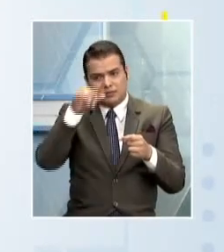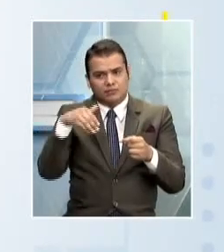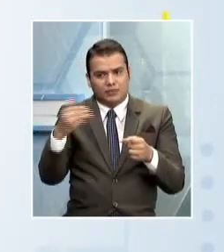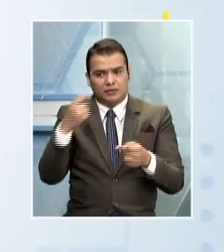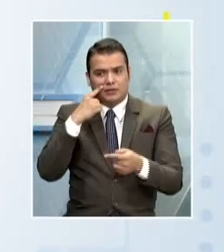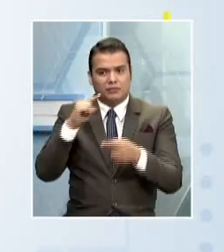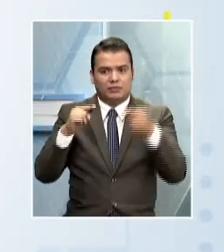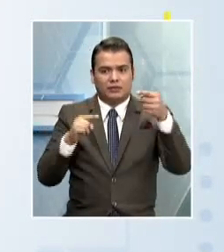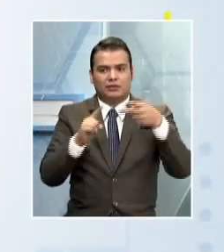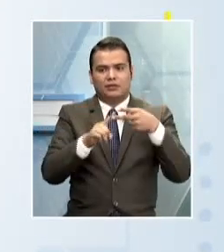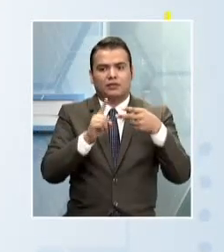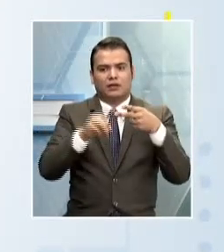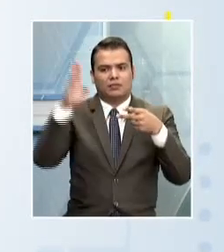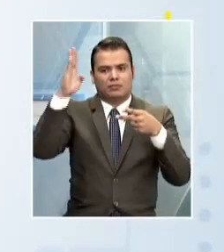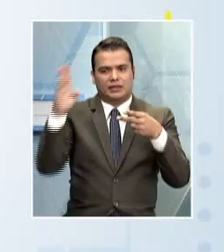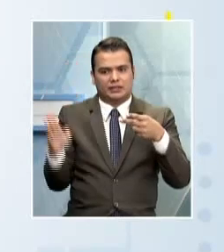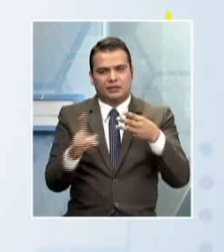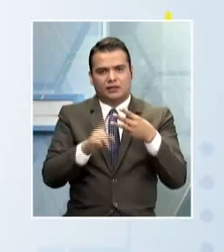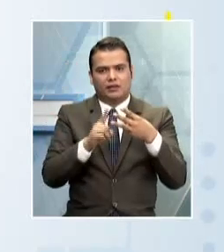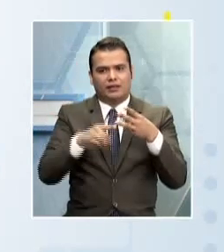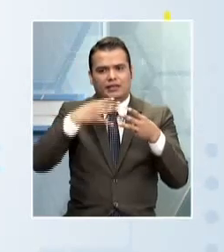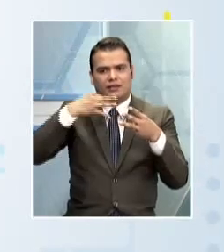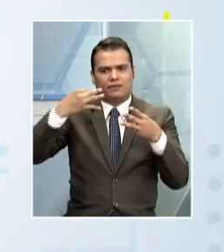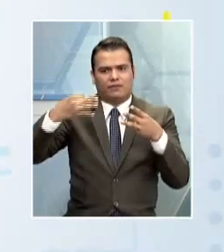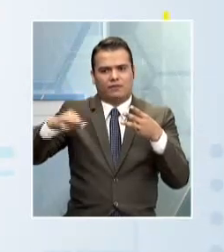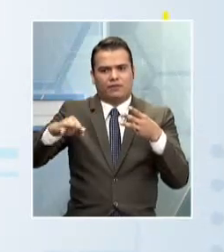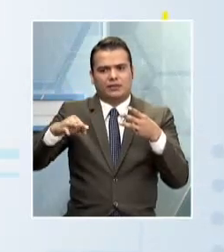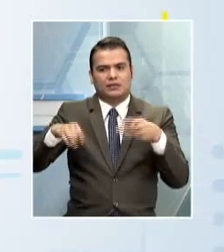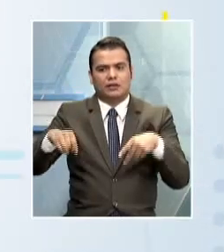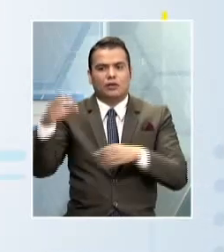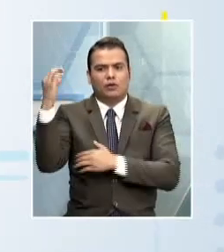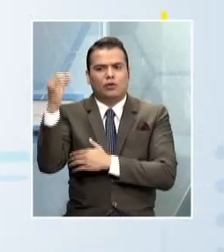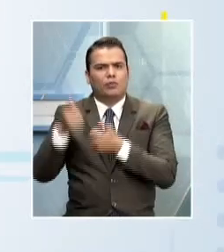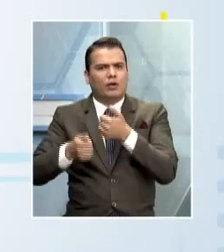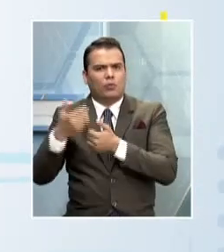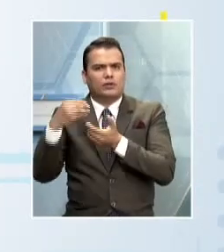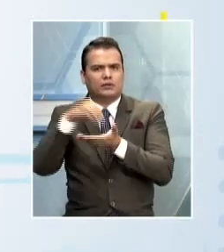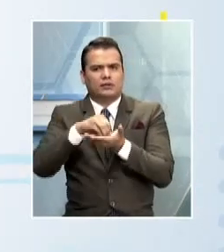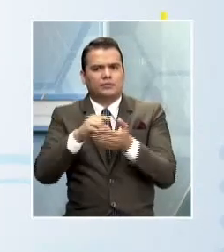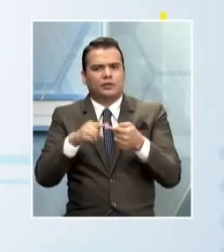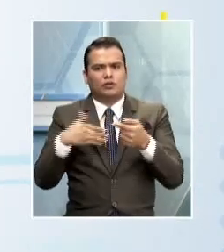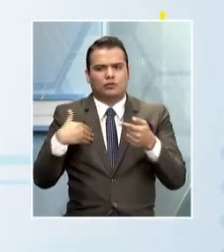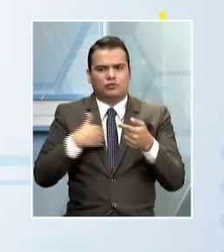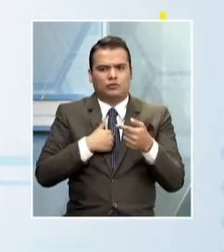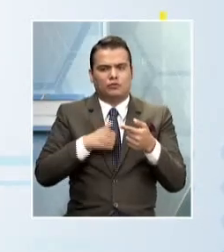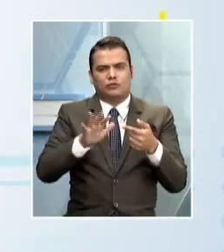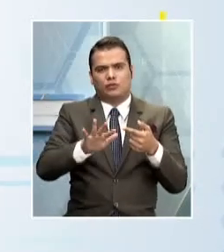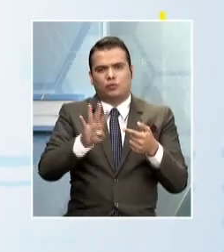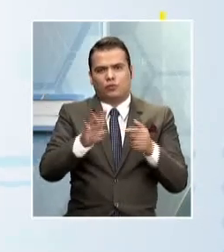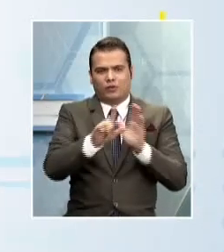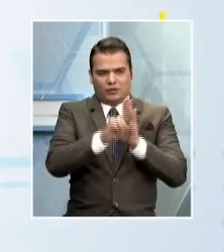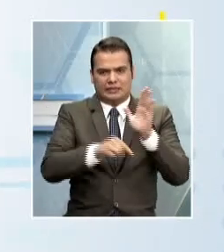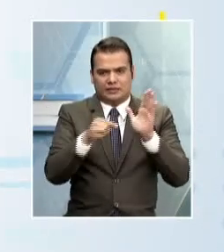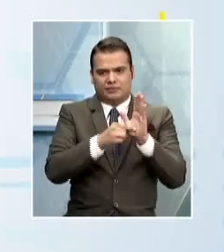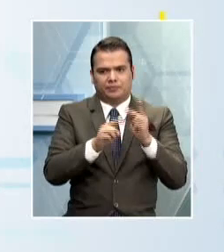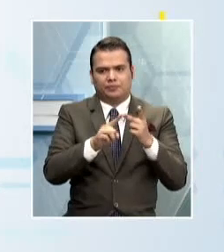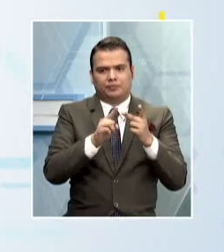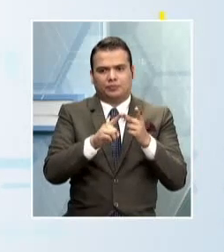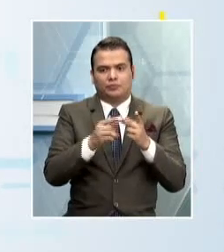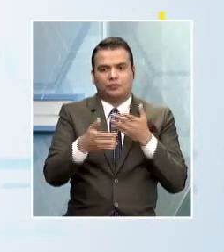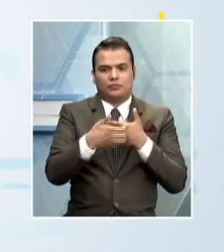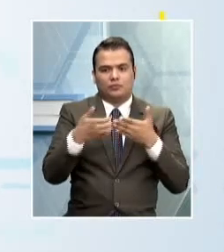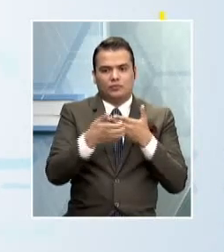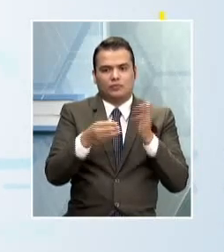Brasil segundo, tercero PSG de Francia. Los mejores equipos colombianos en la clasificación son Junior puesto 54, Deportes